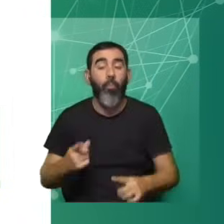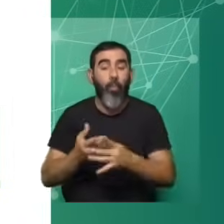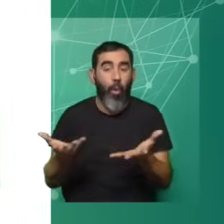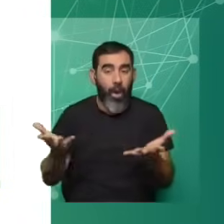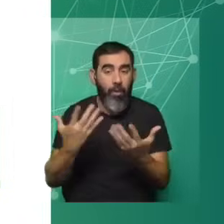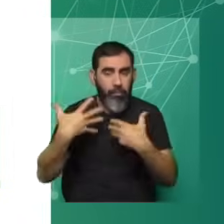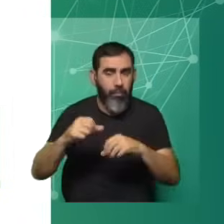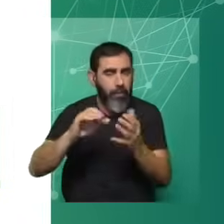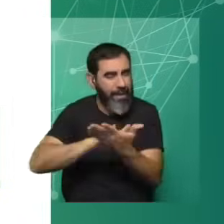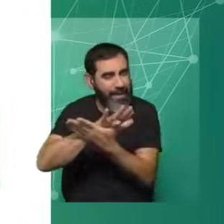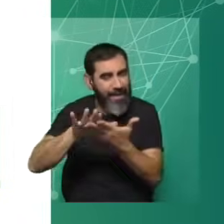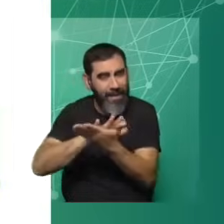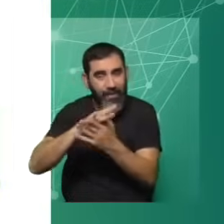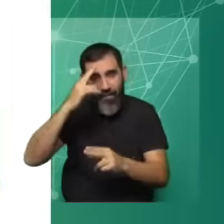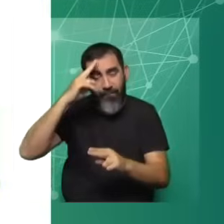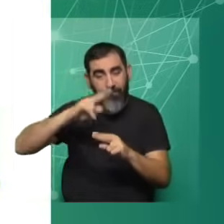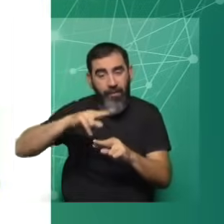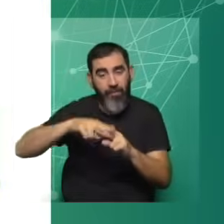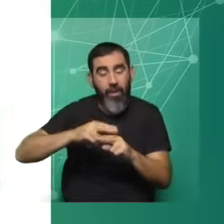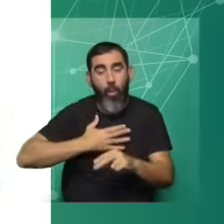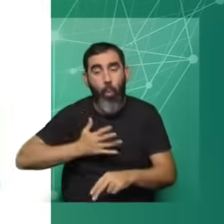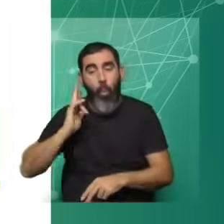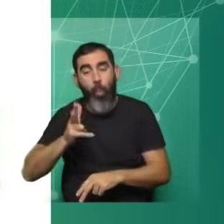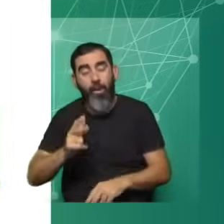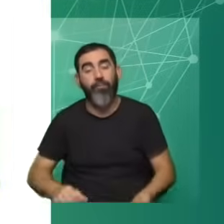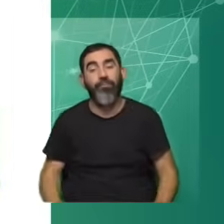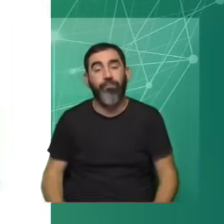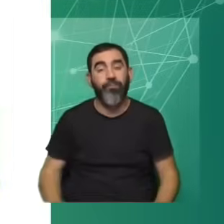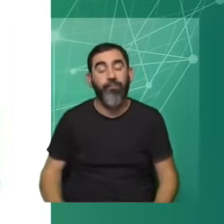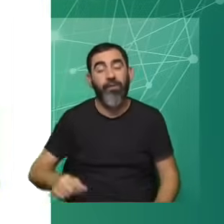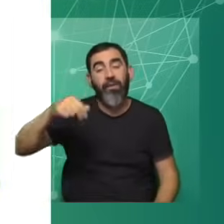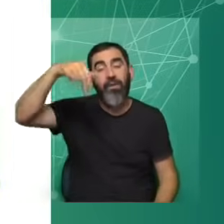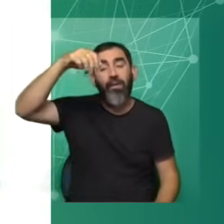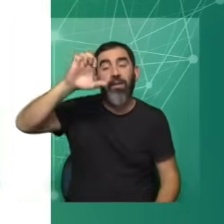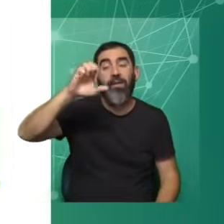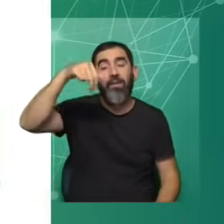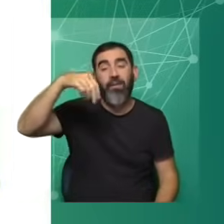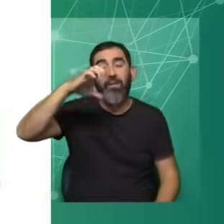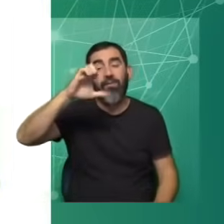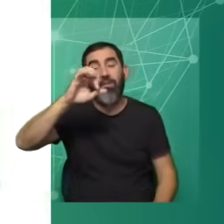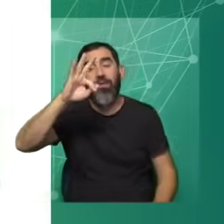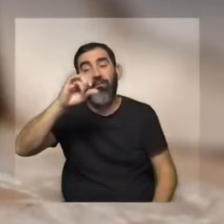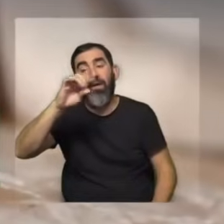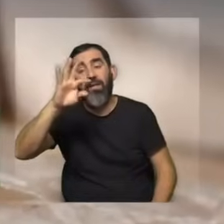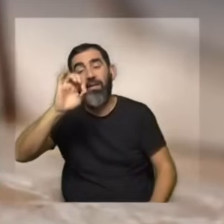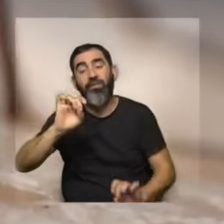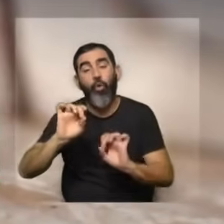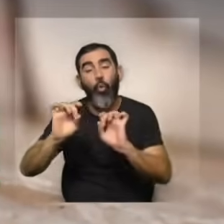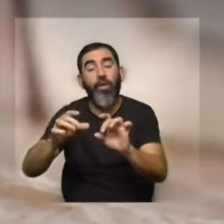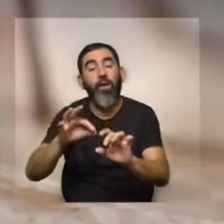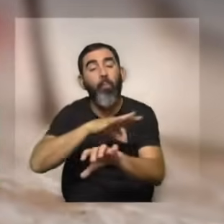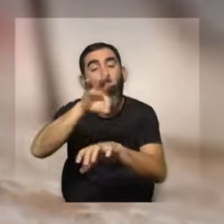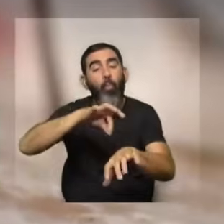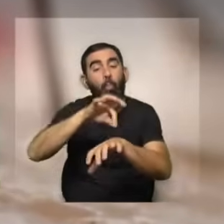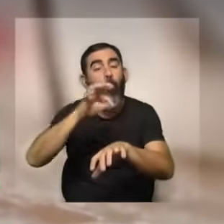se detectó ningún caso de esta enfermedad en seres humanos. La encefalitis equina se transmite principalmente a través de la picadura de